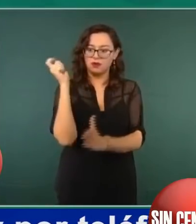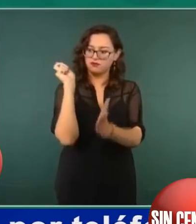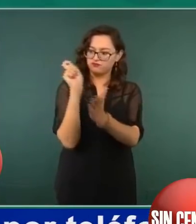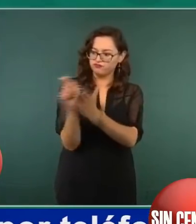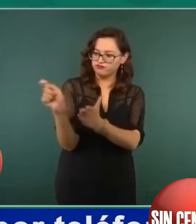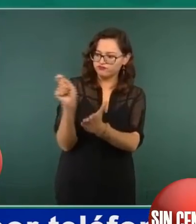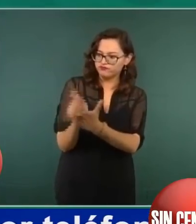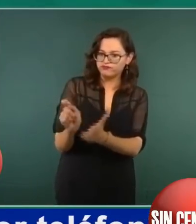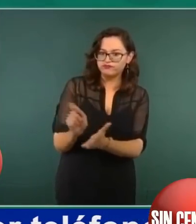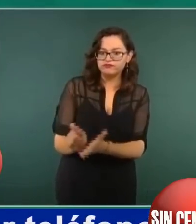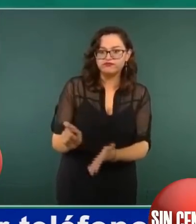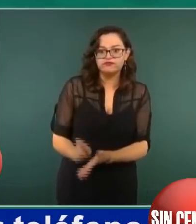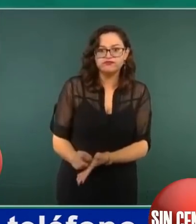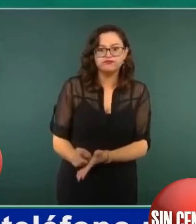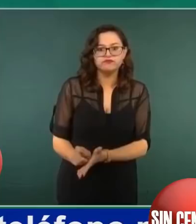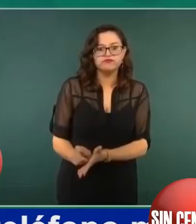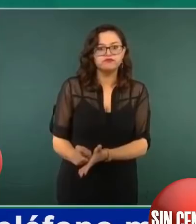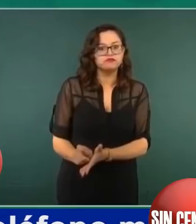a pesar de